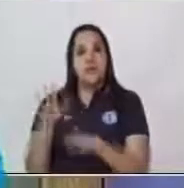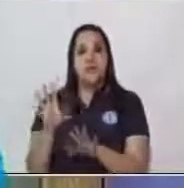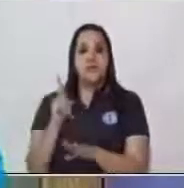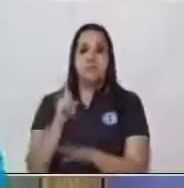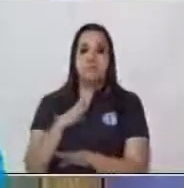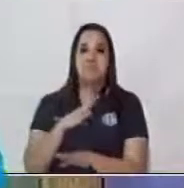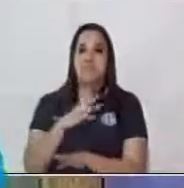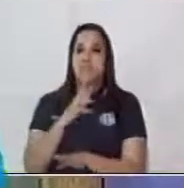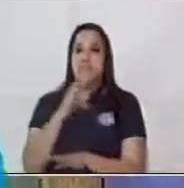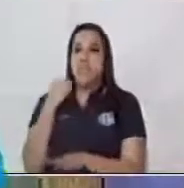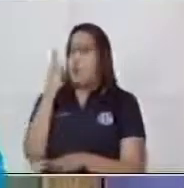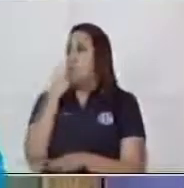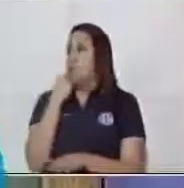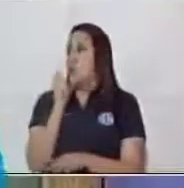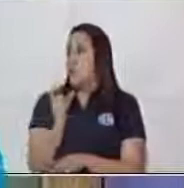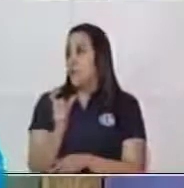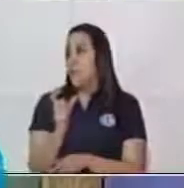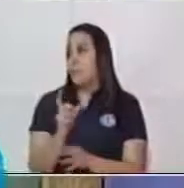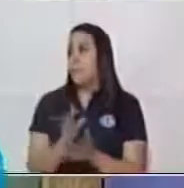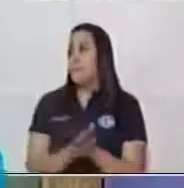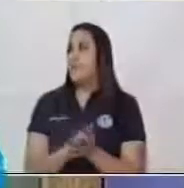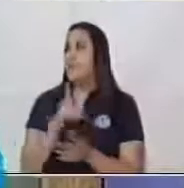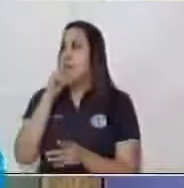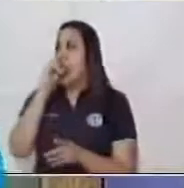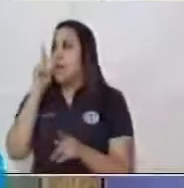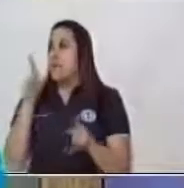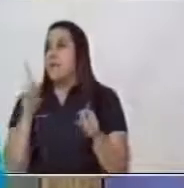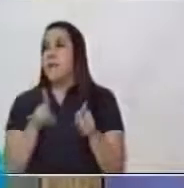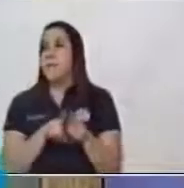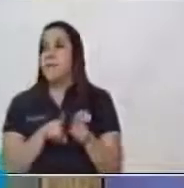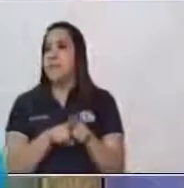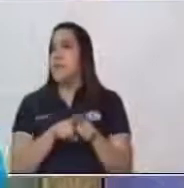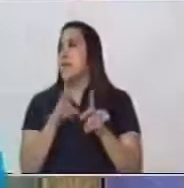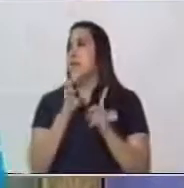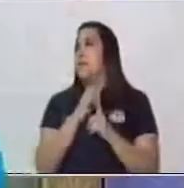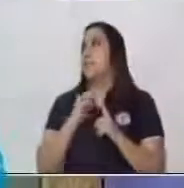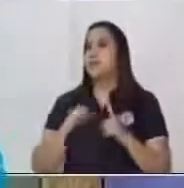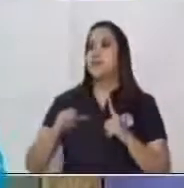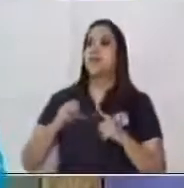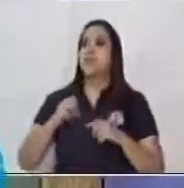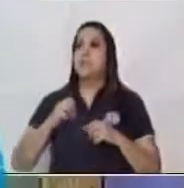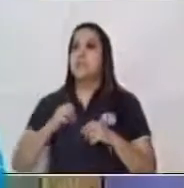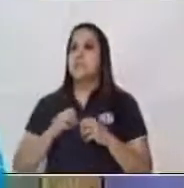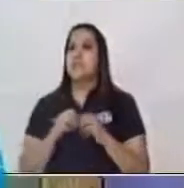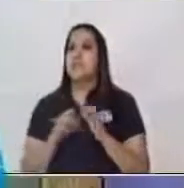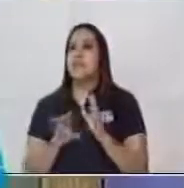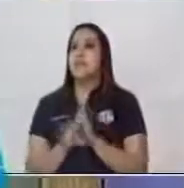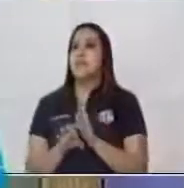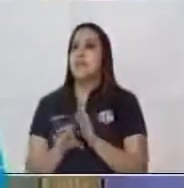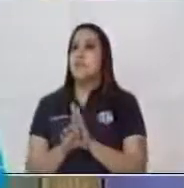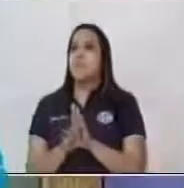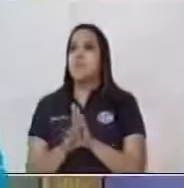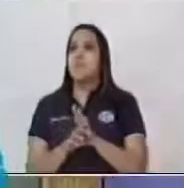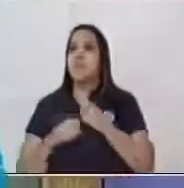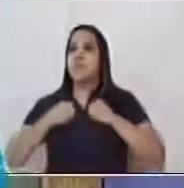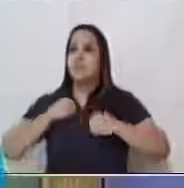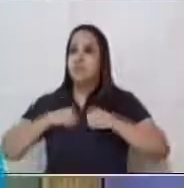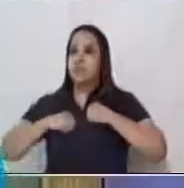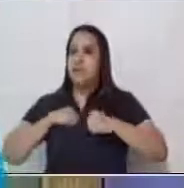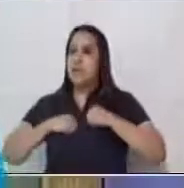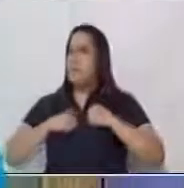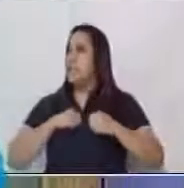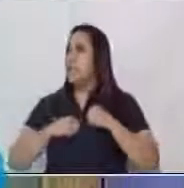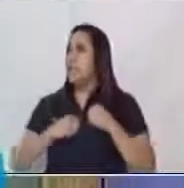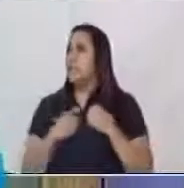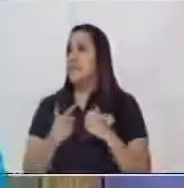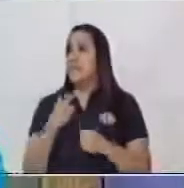sujeto. También están las oraciones activas o pasivas, que las activas son aquellas